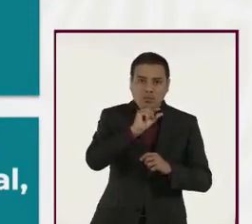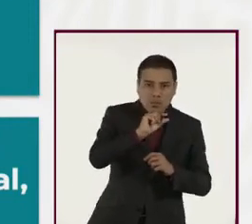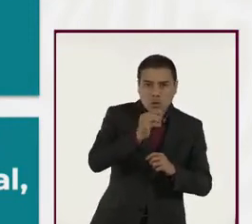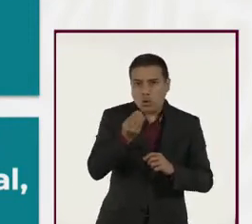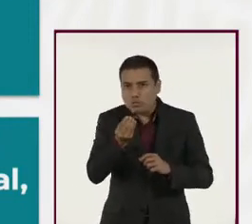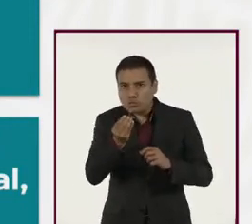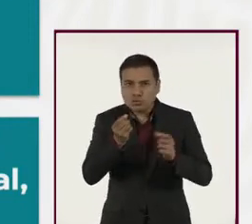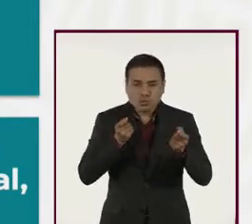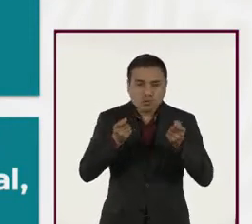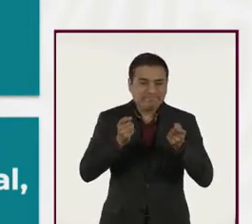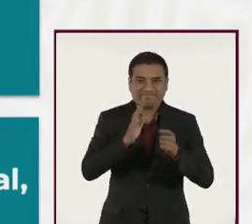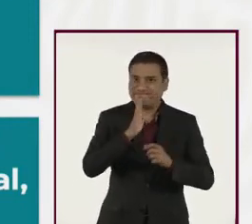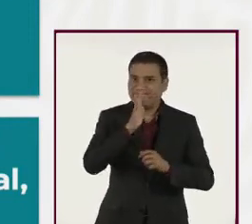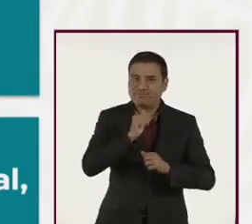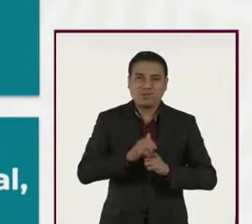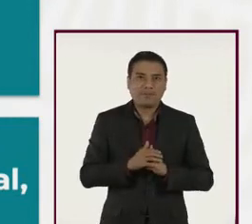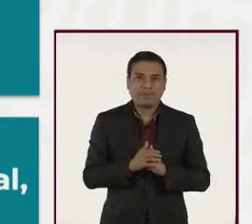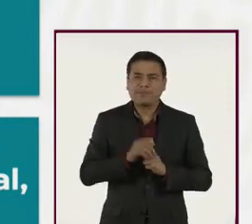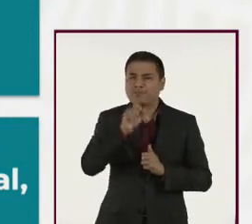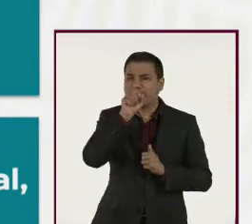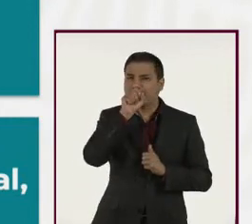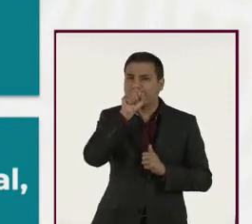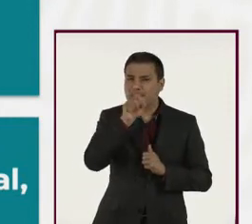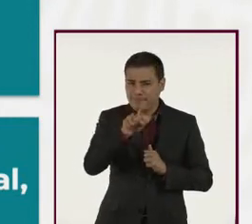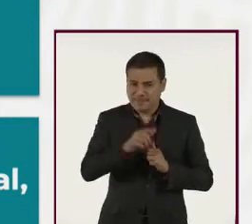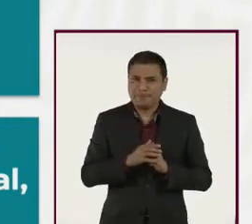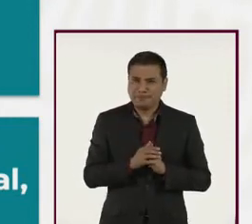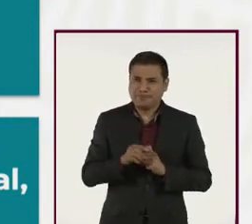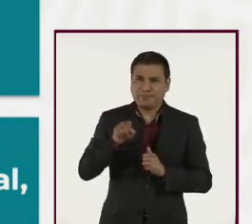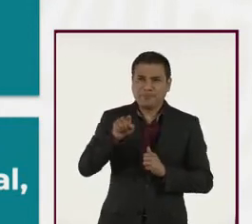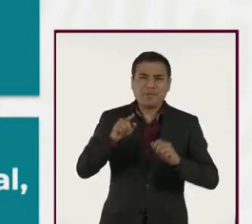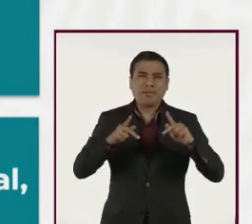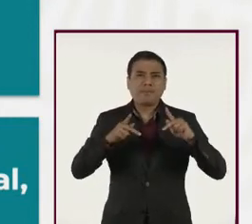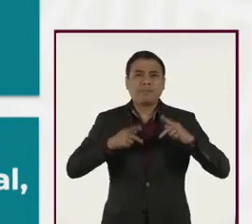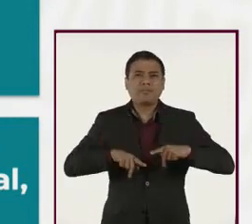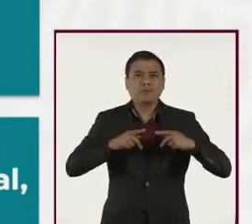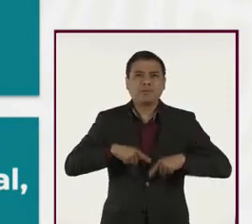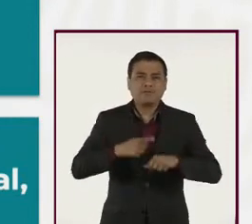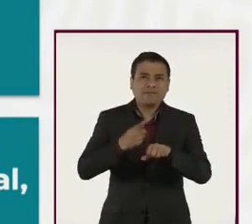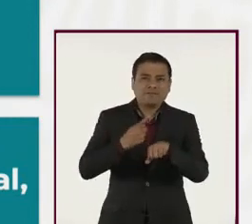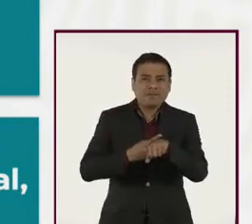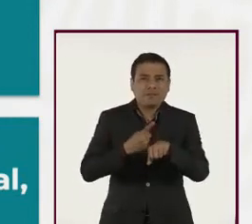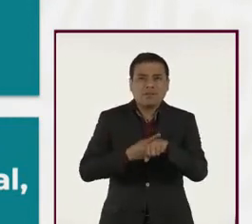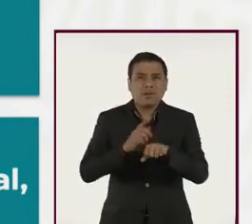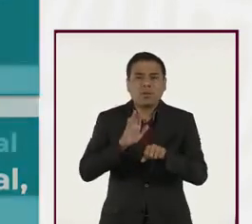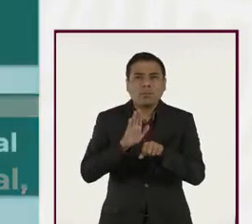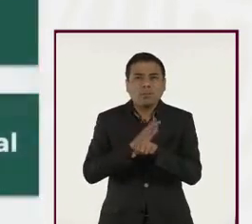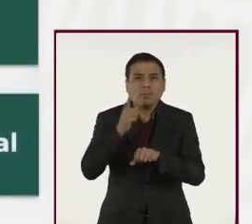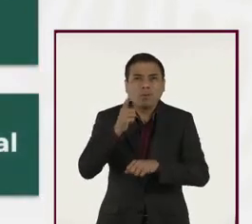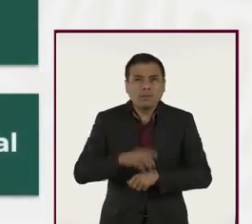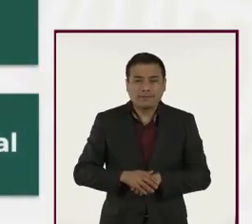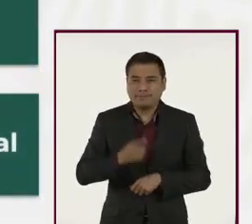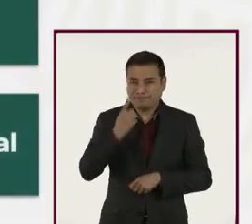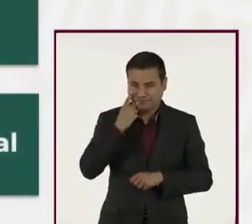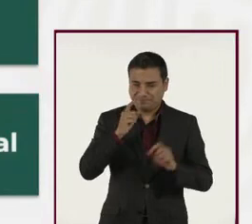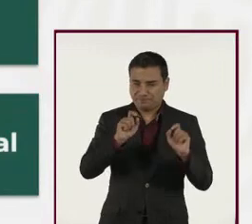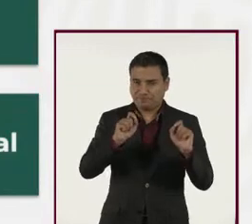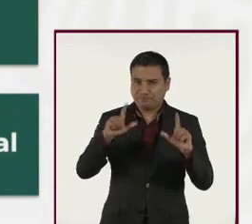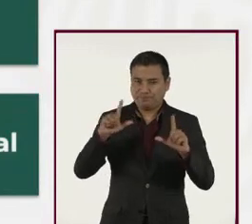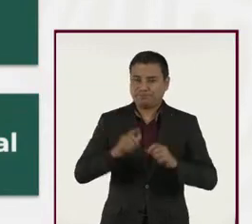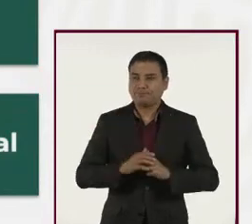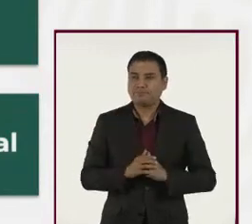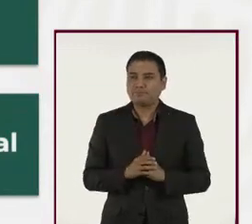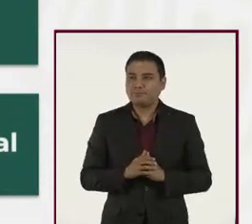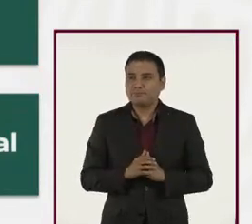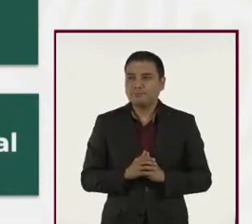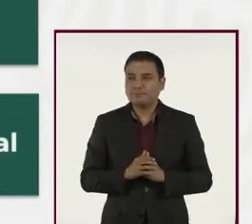otros factores etiológicos que nos explican la causa del padecimiento, como veremos en la siguiente diapositiva, encontramos también